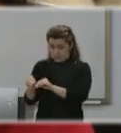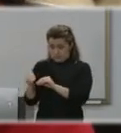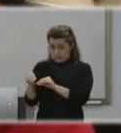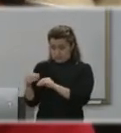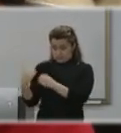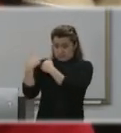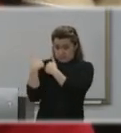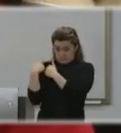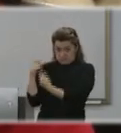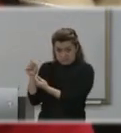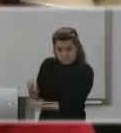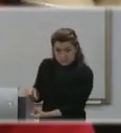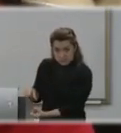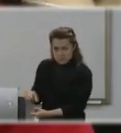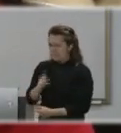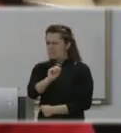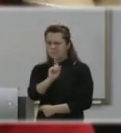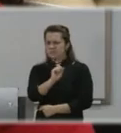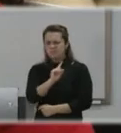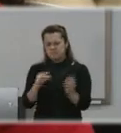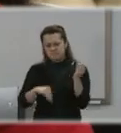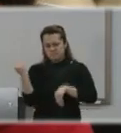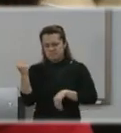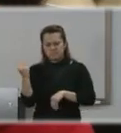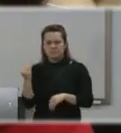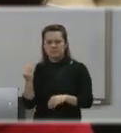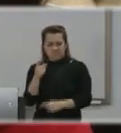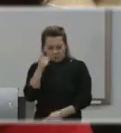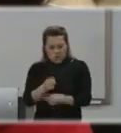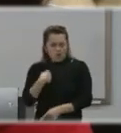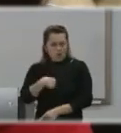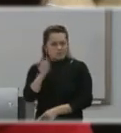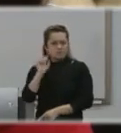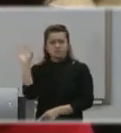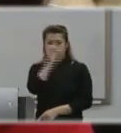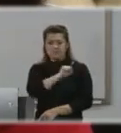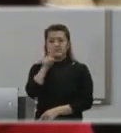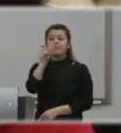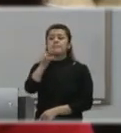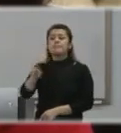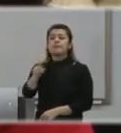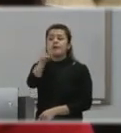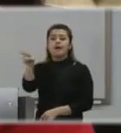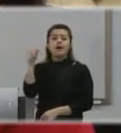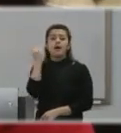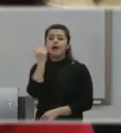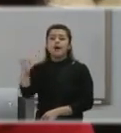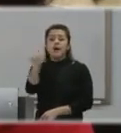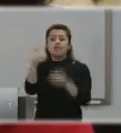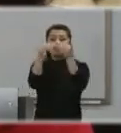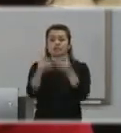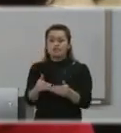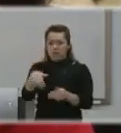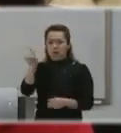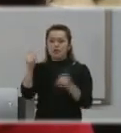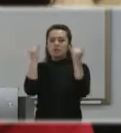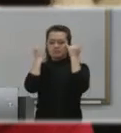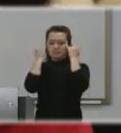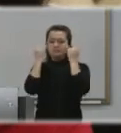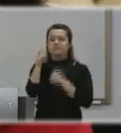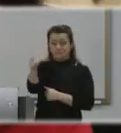es completamente incorrecto porque hay madres en condición de discapacidad, exactamente con síndrome de Down,